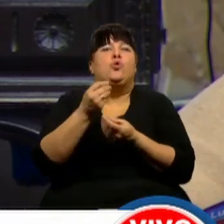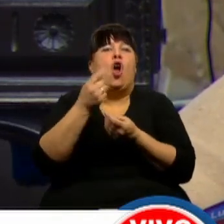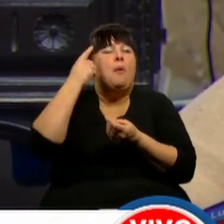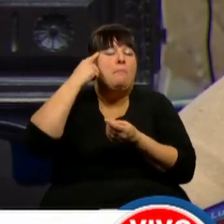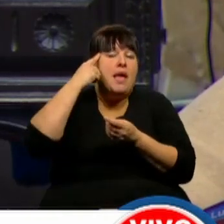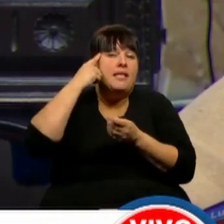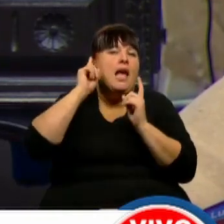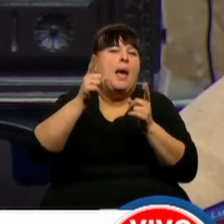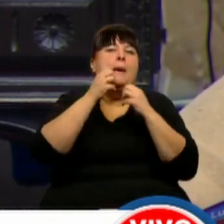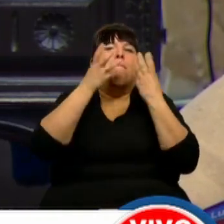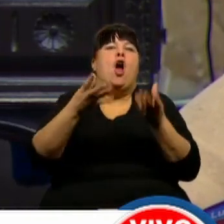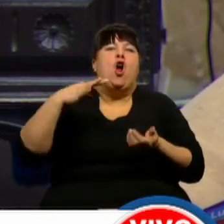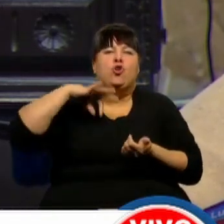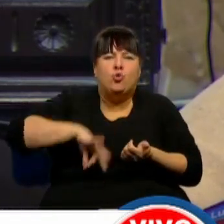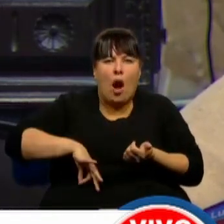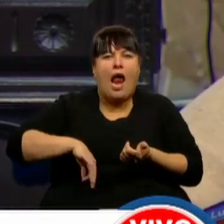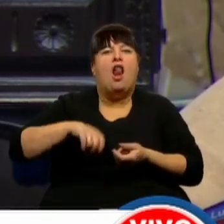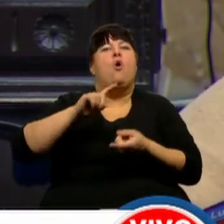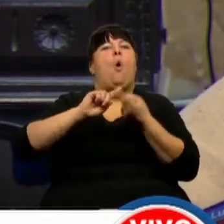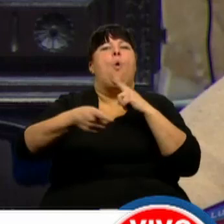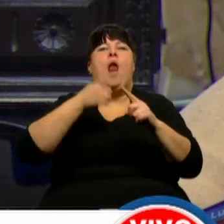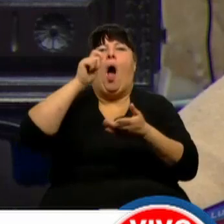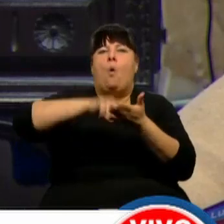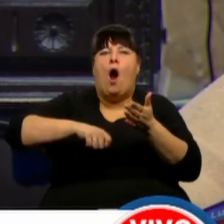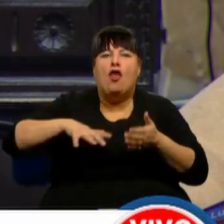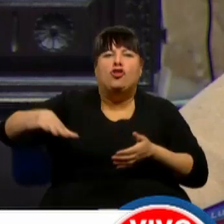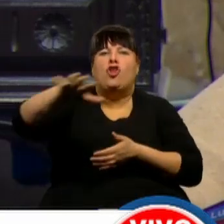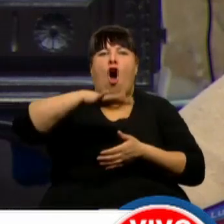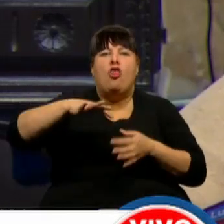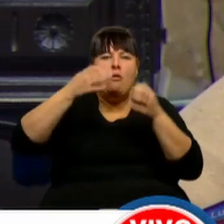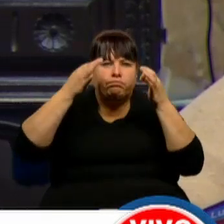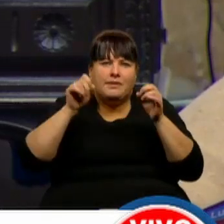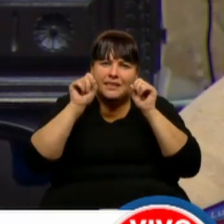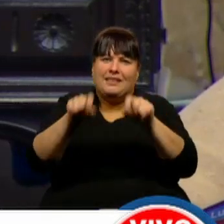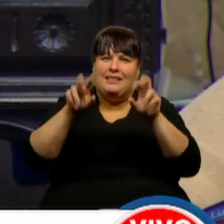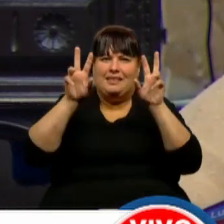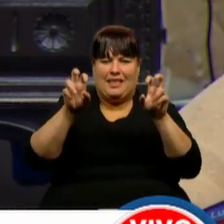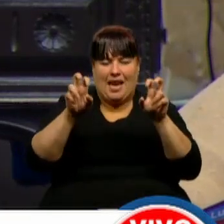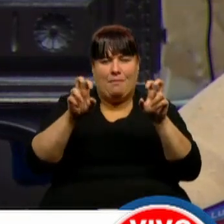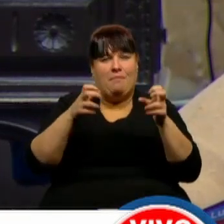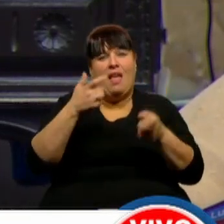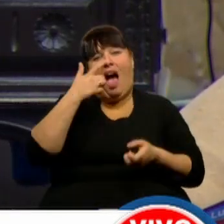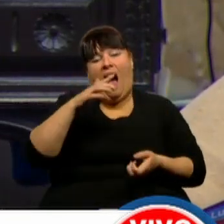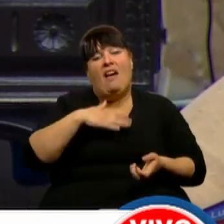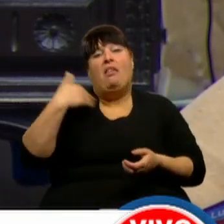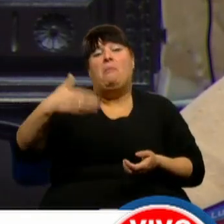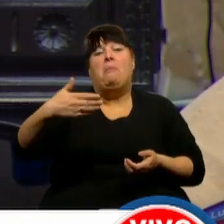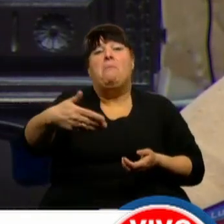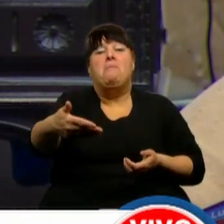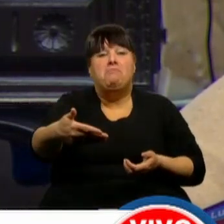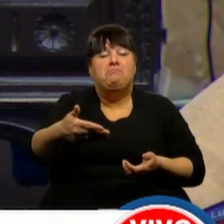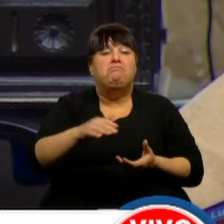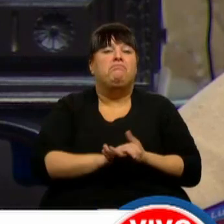otras cosas, una mejora salarial, un convenio colectivo específico, y lamentablemente pocos días